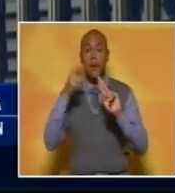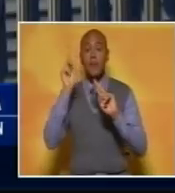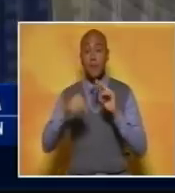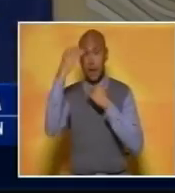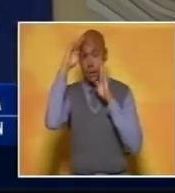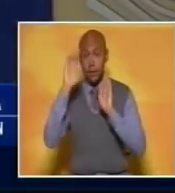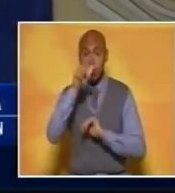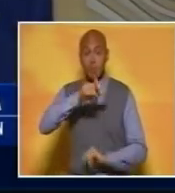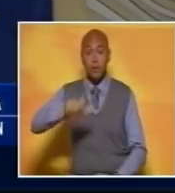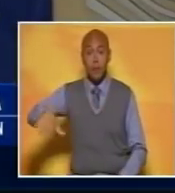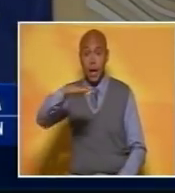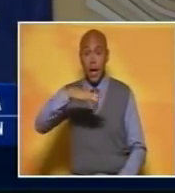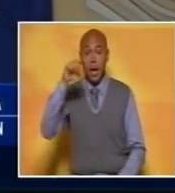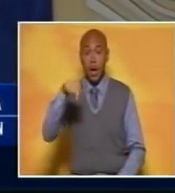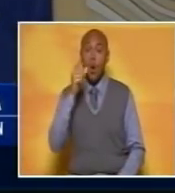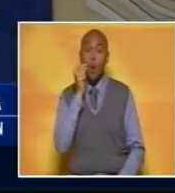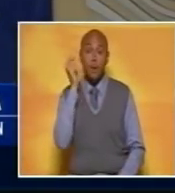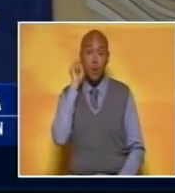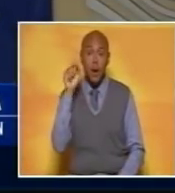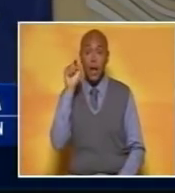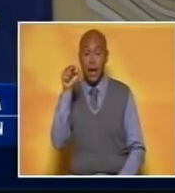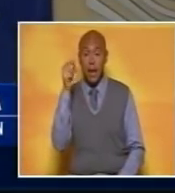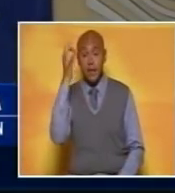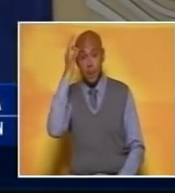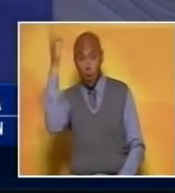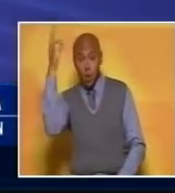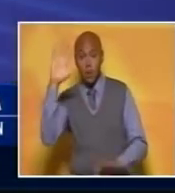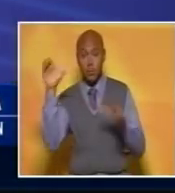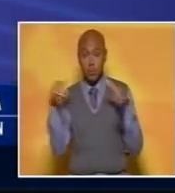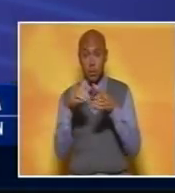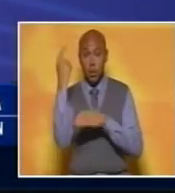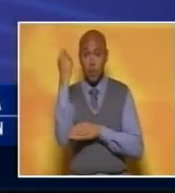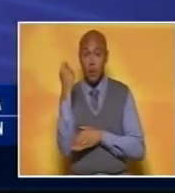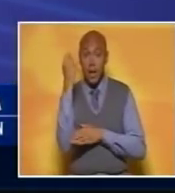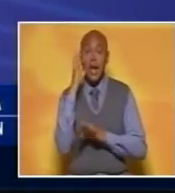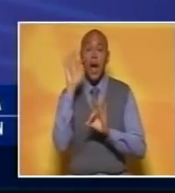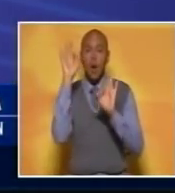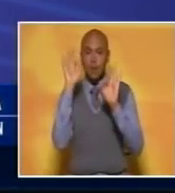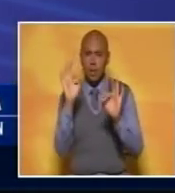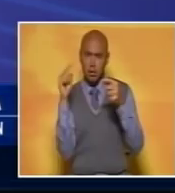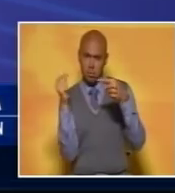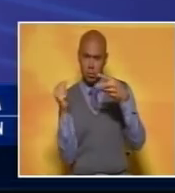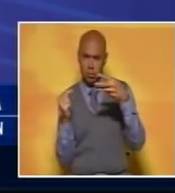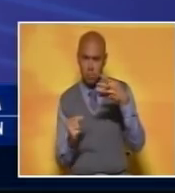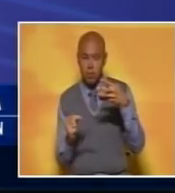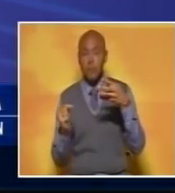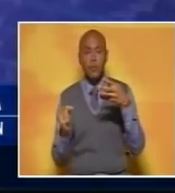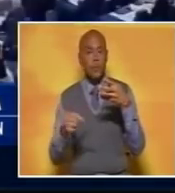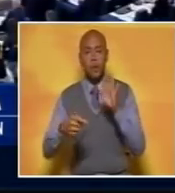de la población. El Consejo Europeo aclaró que se trata de medidas selectivas, flexibles y